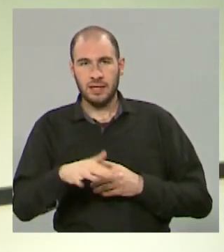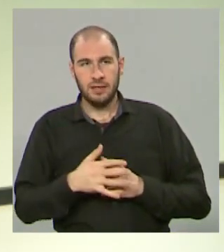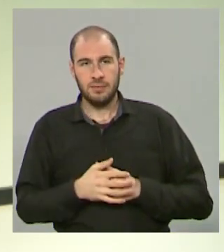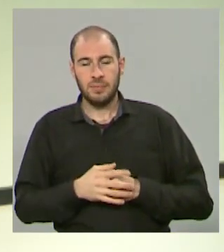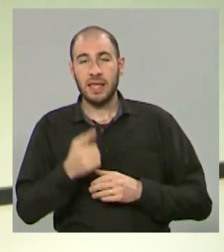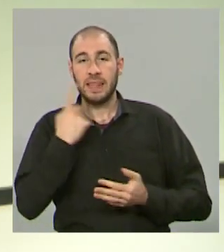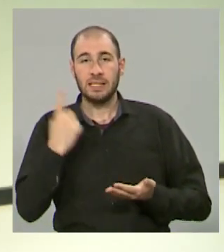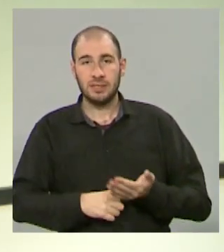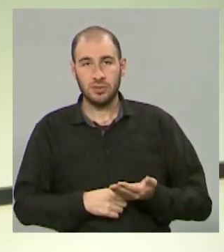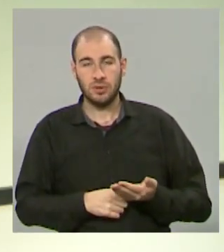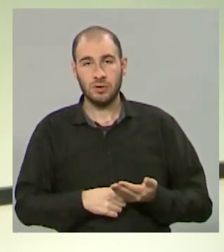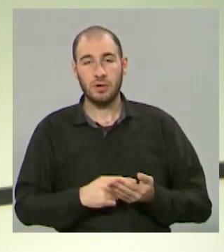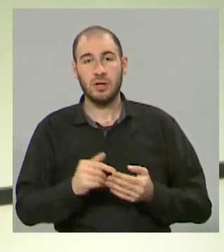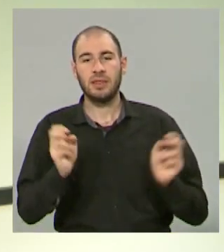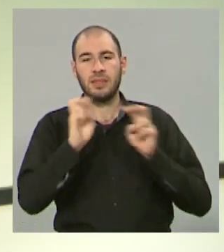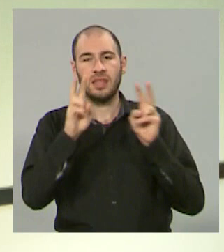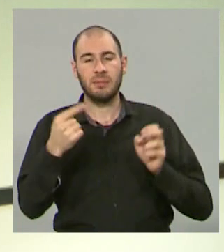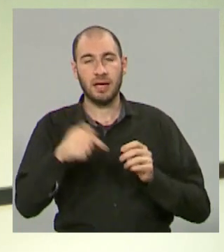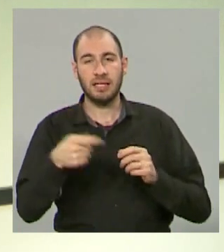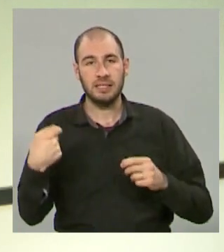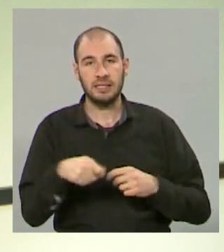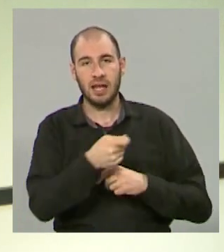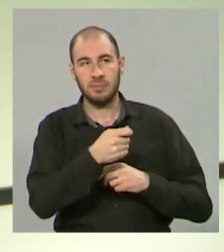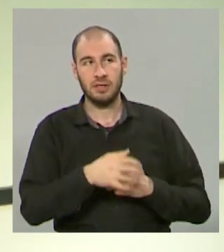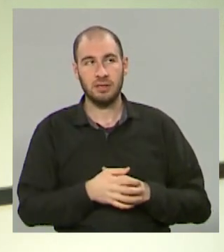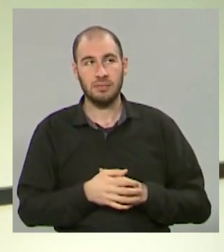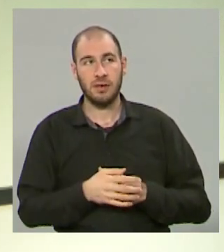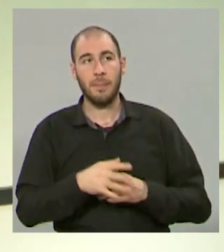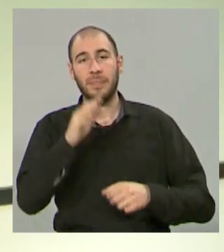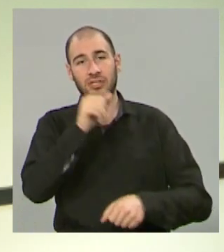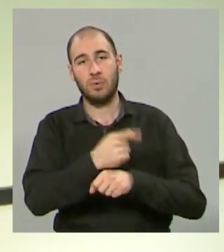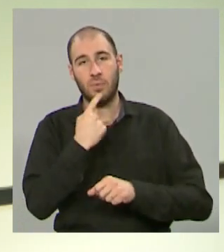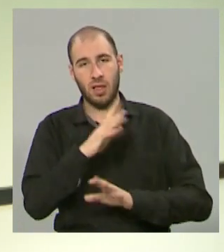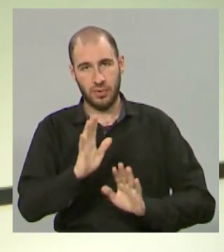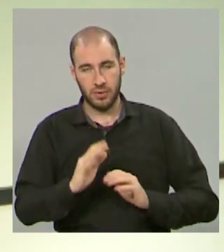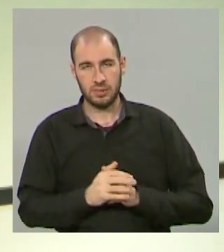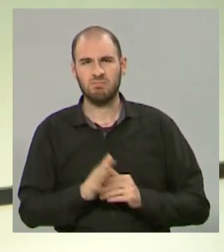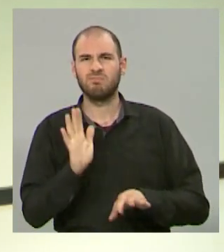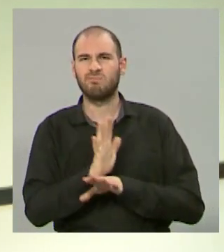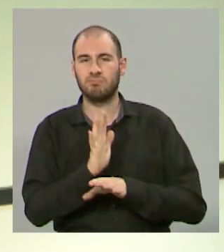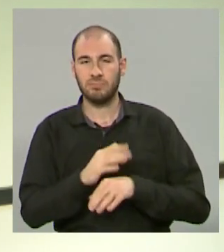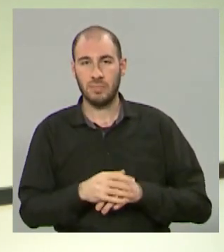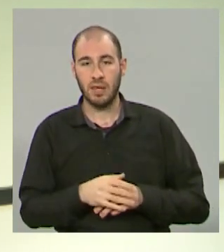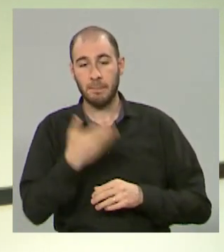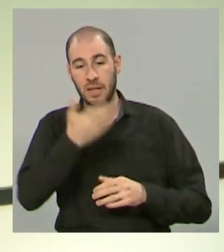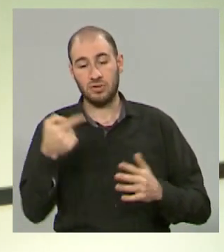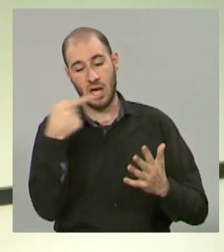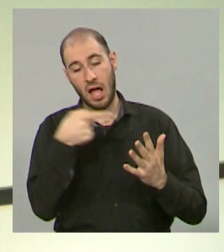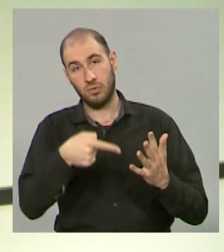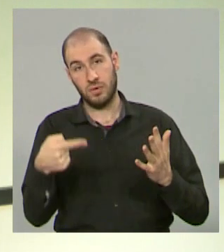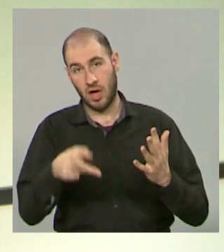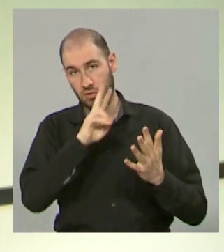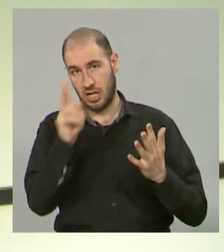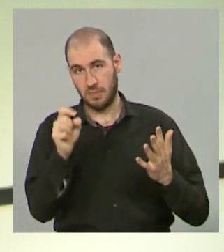el fallo se dicta en el marco del trámite de la prisión preventiva. Uh-huh. Es decir, a los acusados en esta